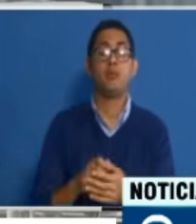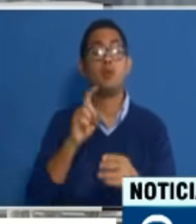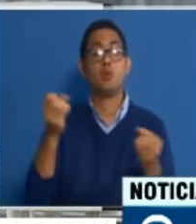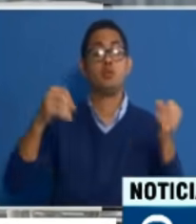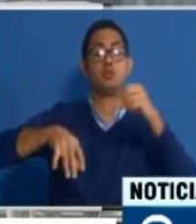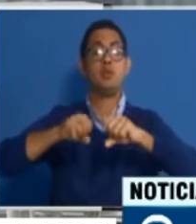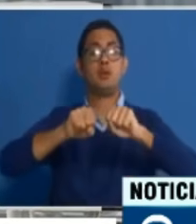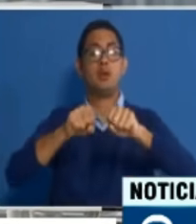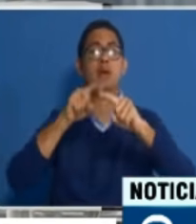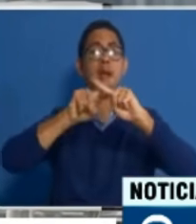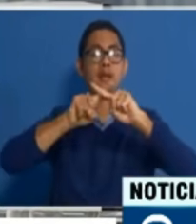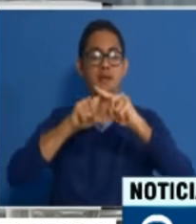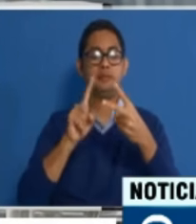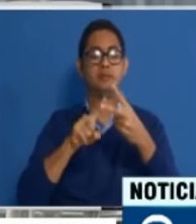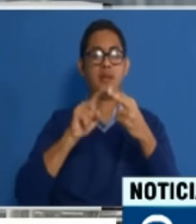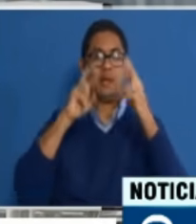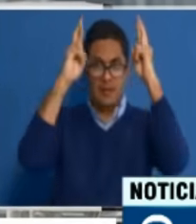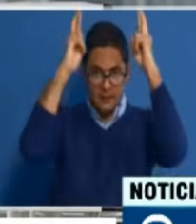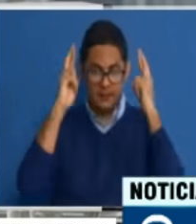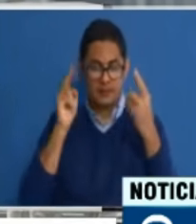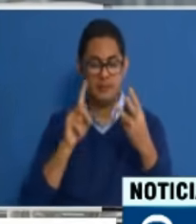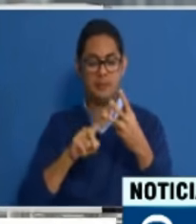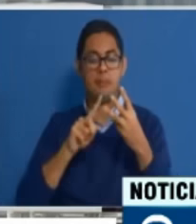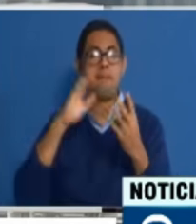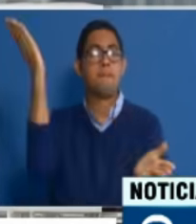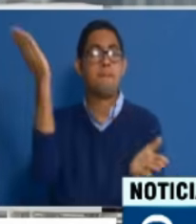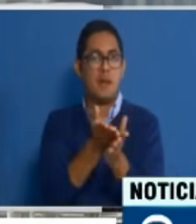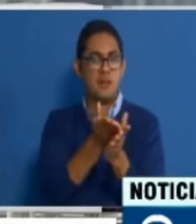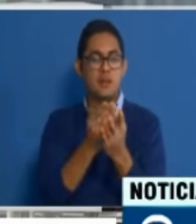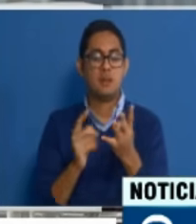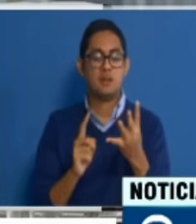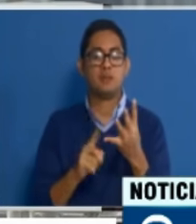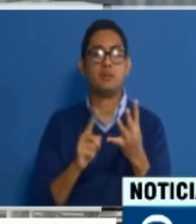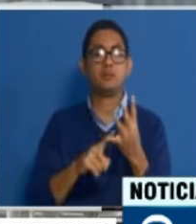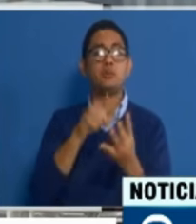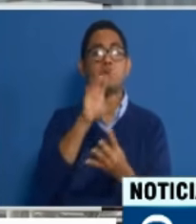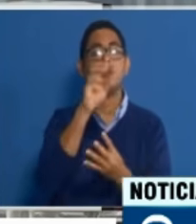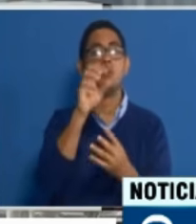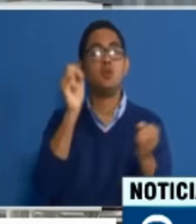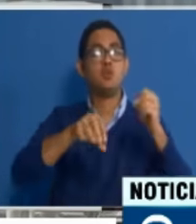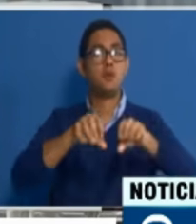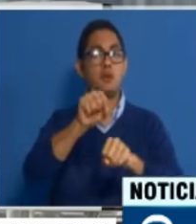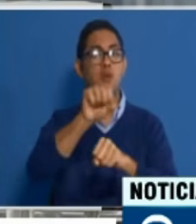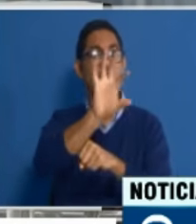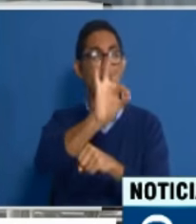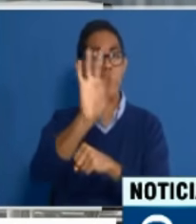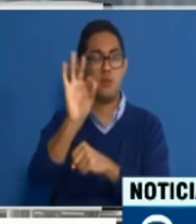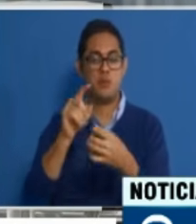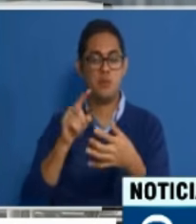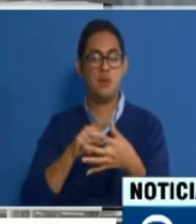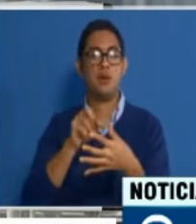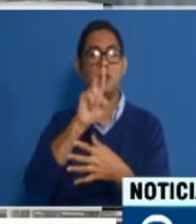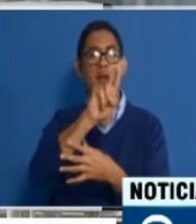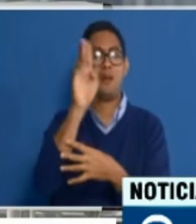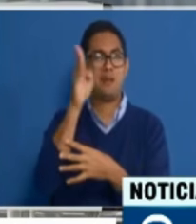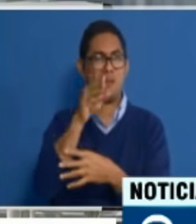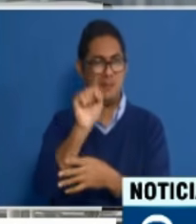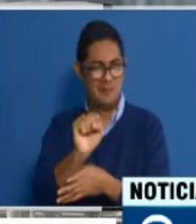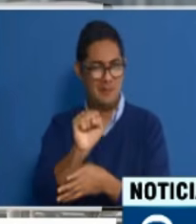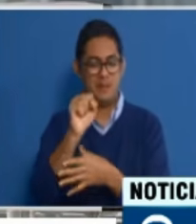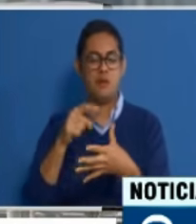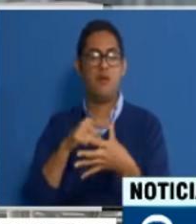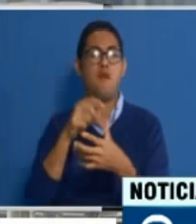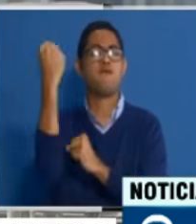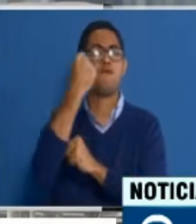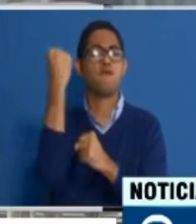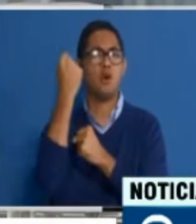Extra, El Rey, El Machetazo, Super 99, Riva Smith,